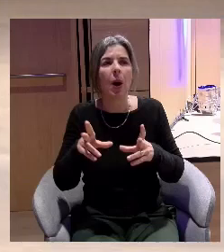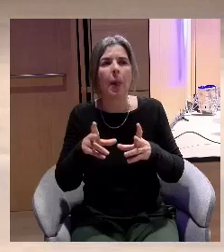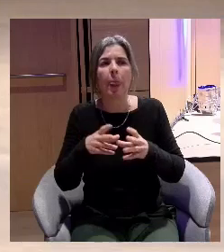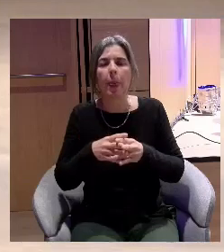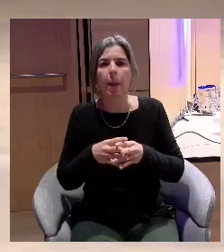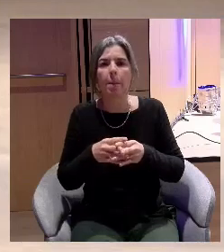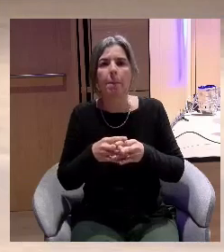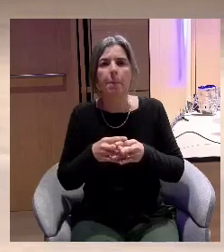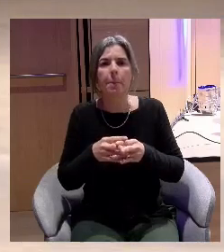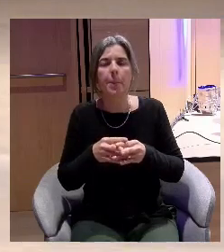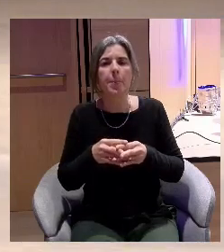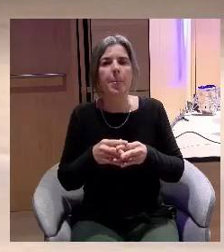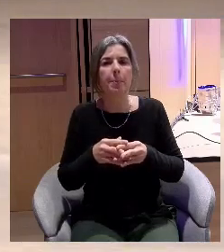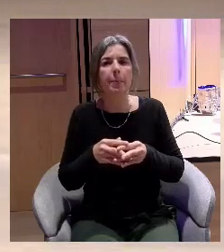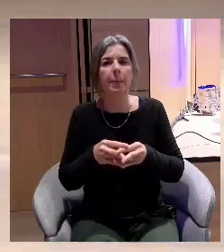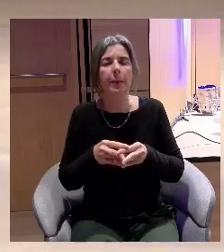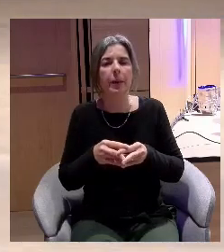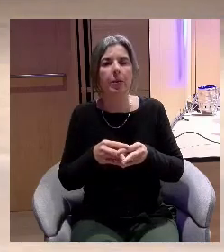¿no?